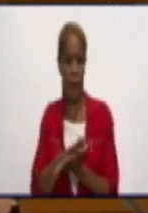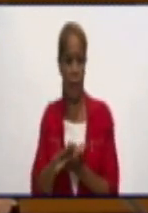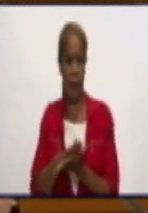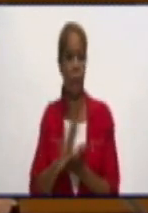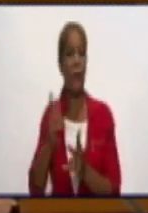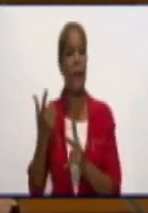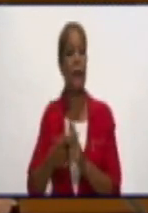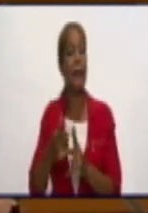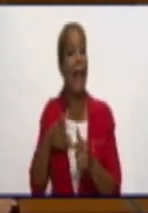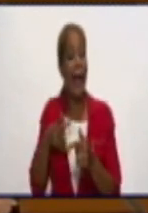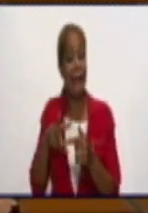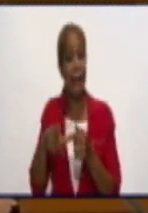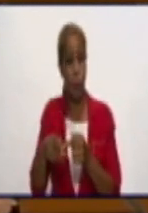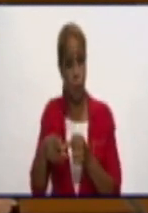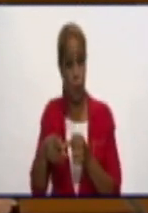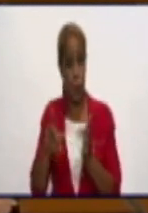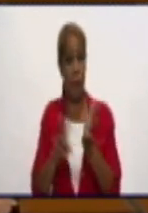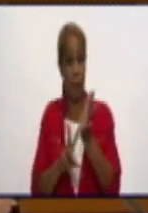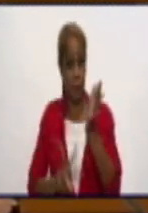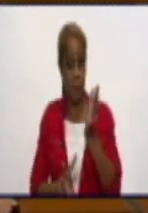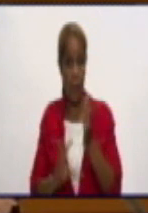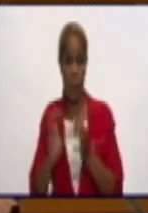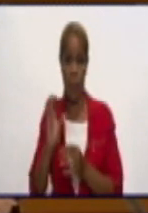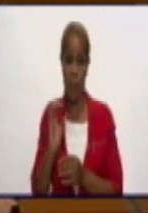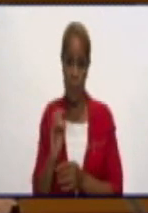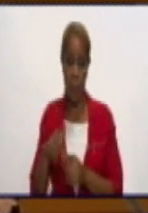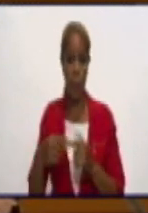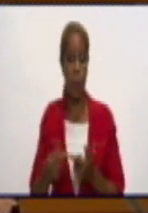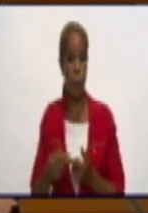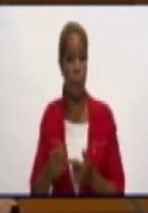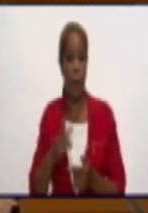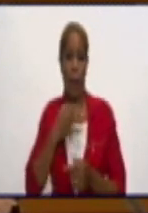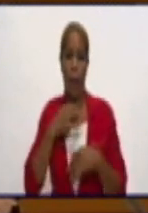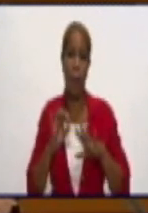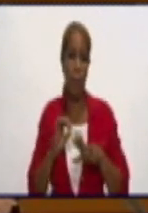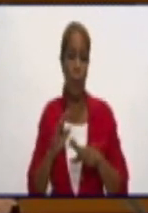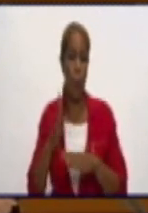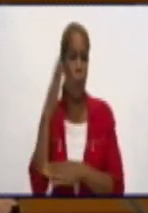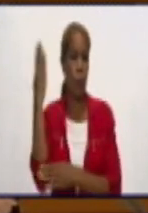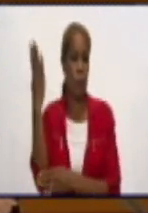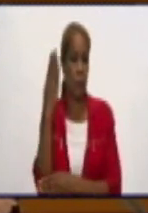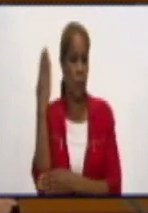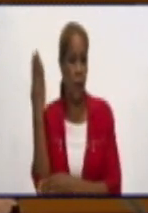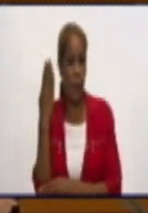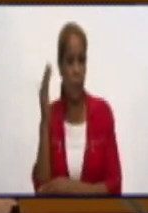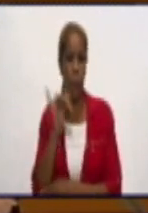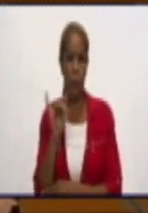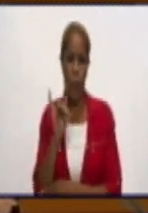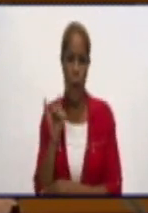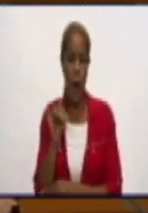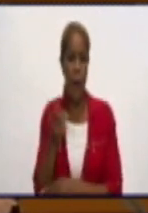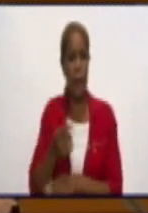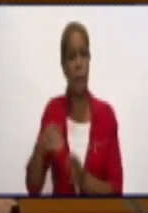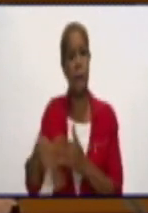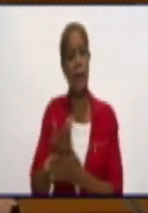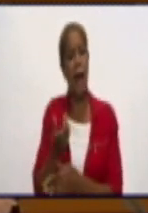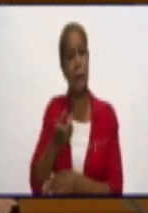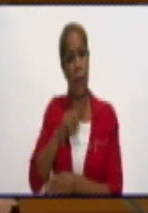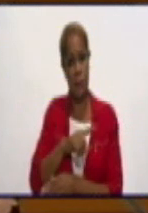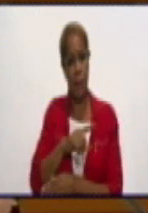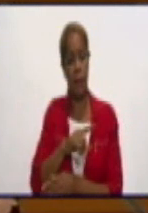interrupciones que hayan por causas fortuitas, por los fenómenos naturales como sucedió ayer en la tarde-noche, que de eso explicará